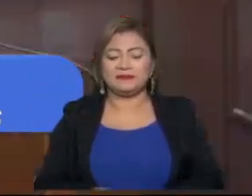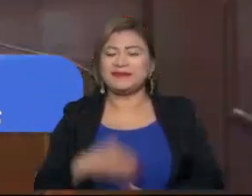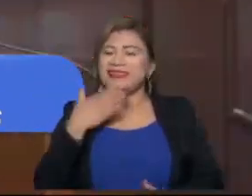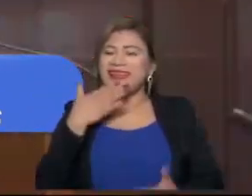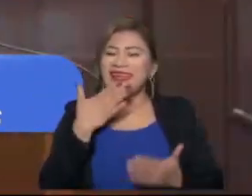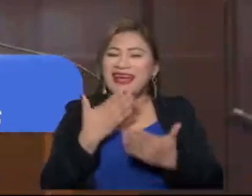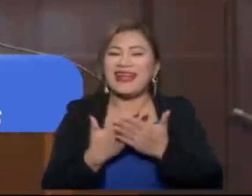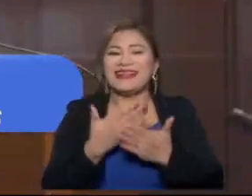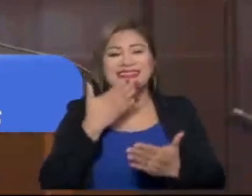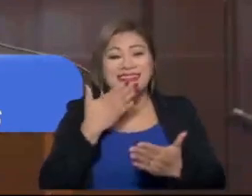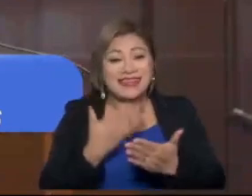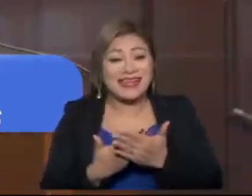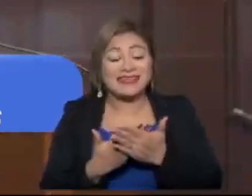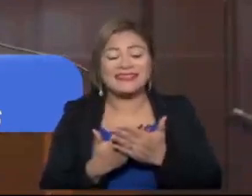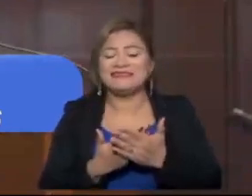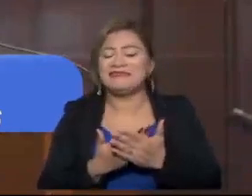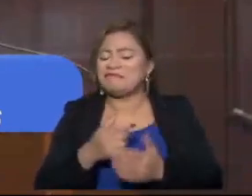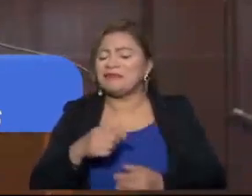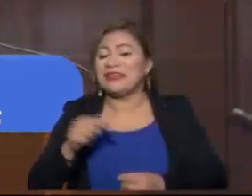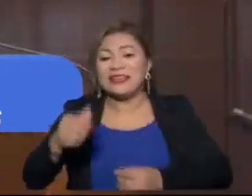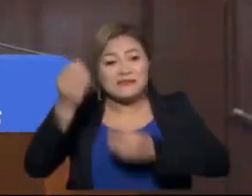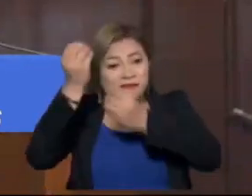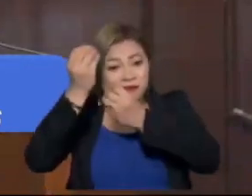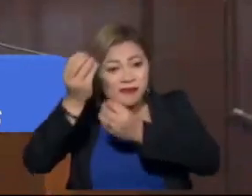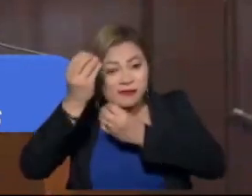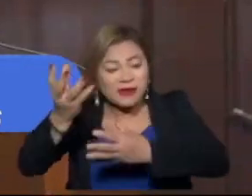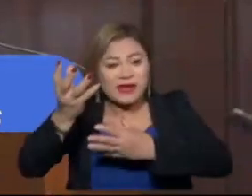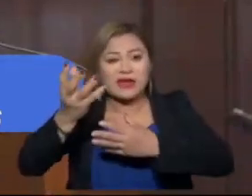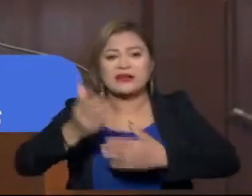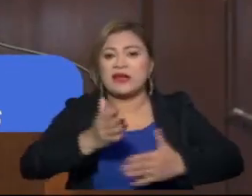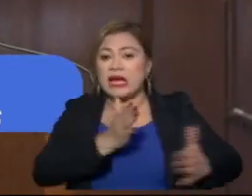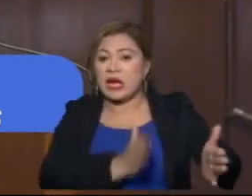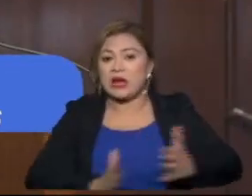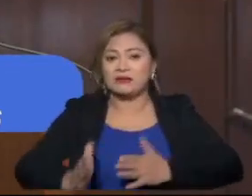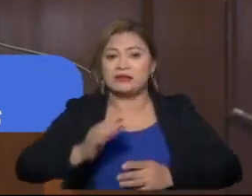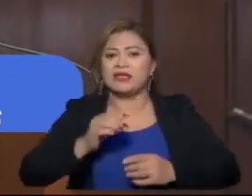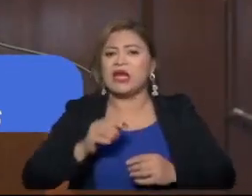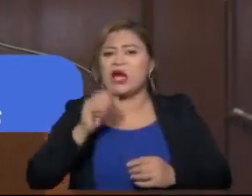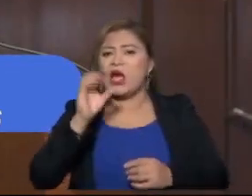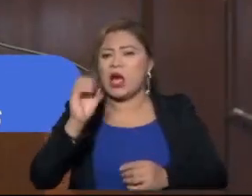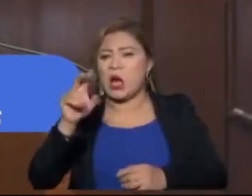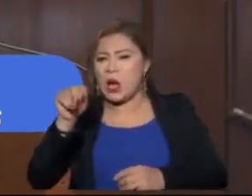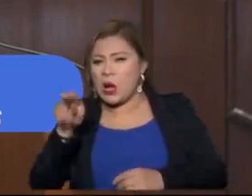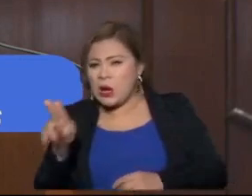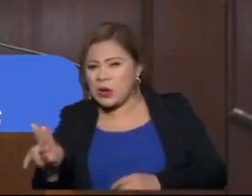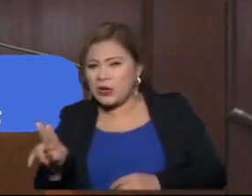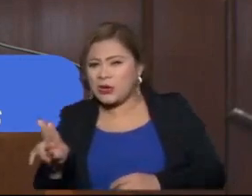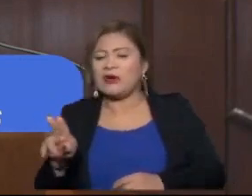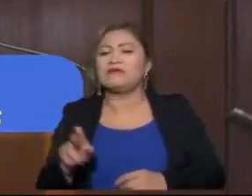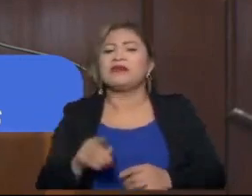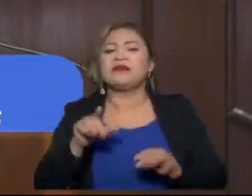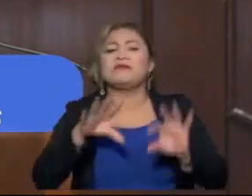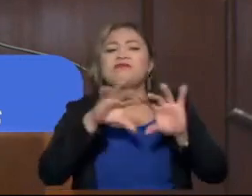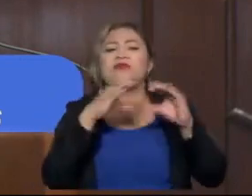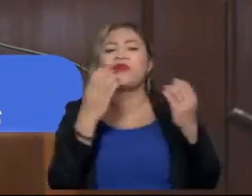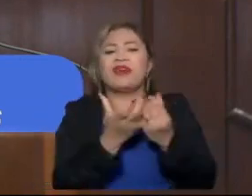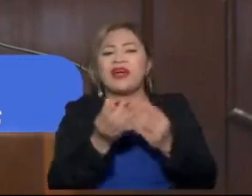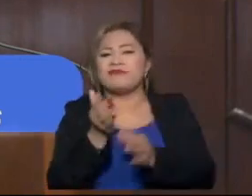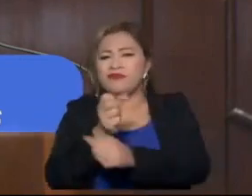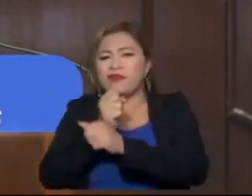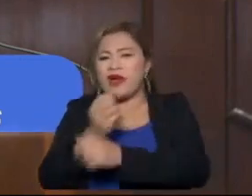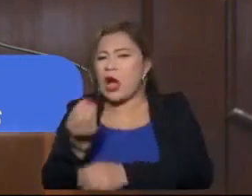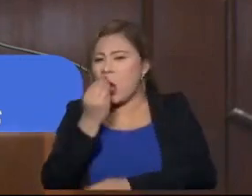Gracias a todo esto, en el informe de la Organización de Naciones Unidas sobre el Estado Mundial de la Seguridad